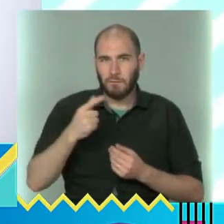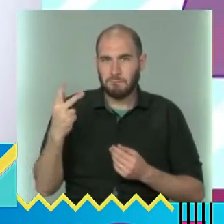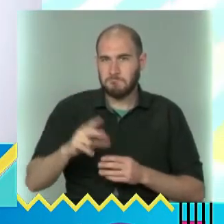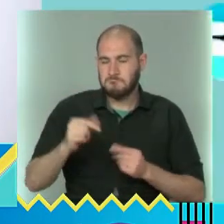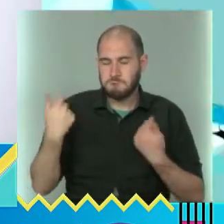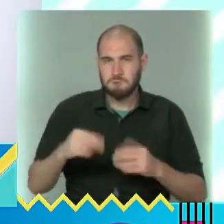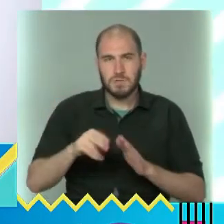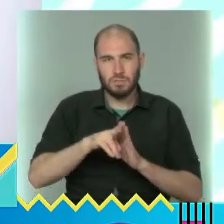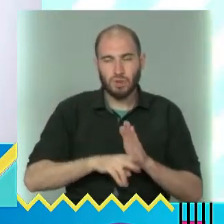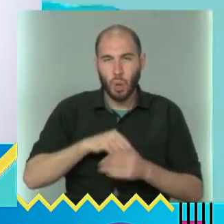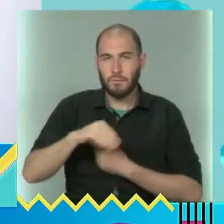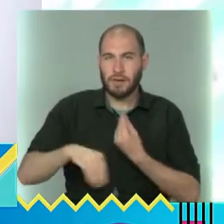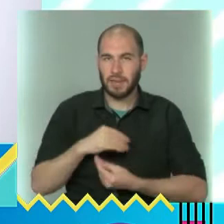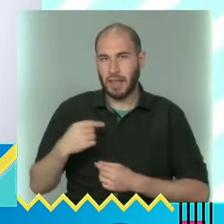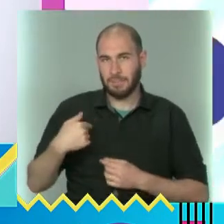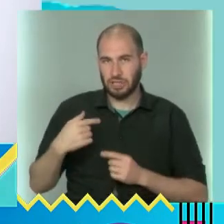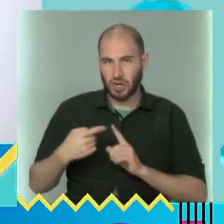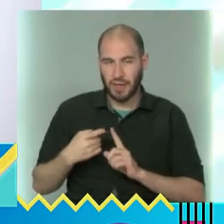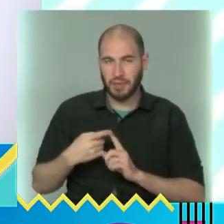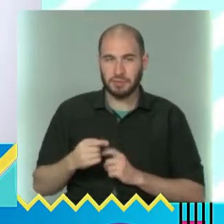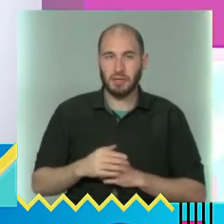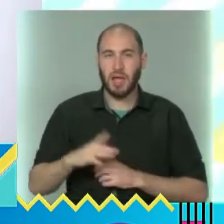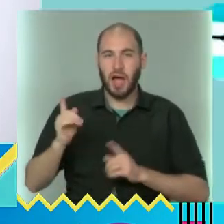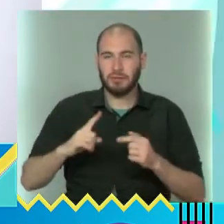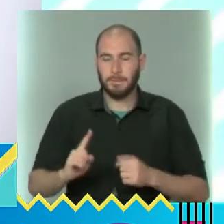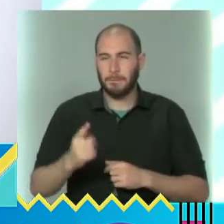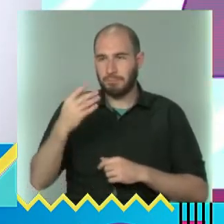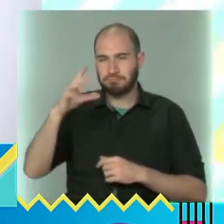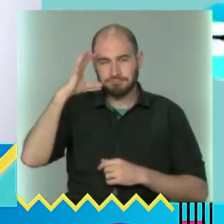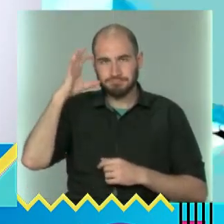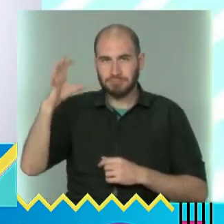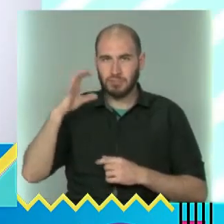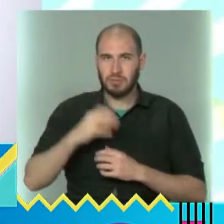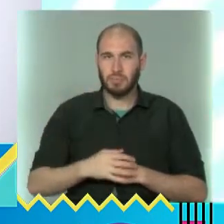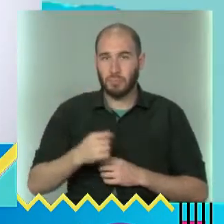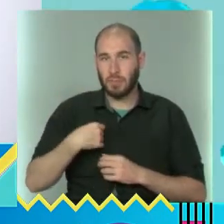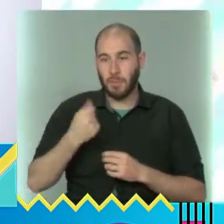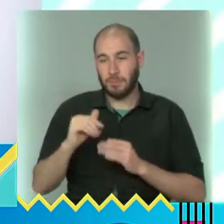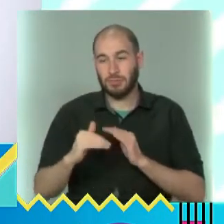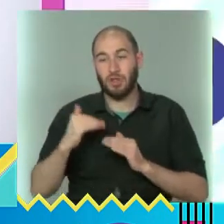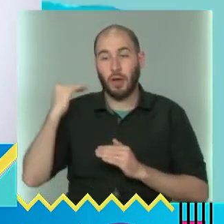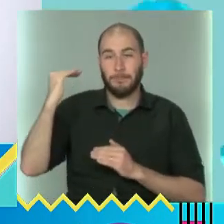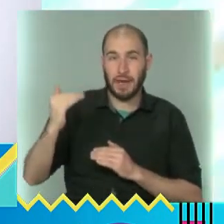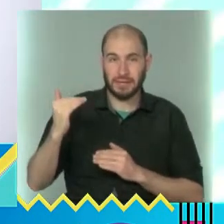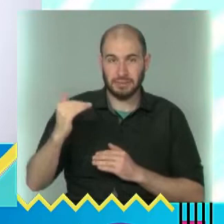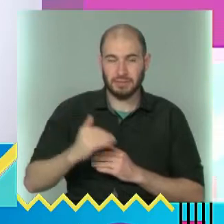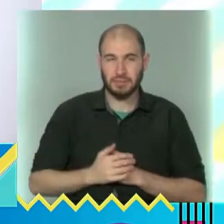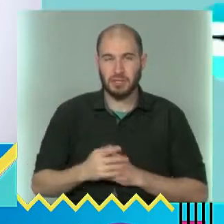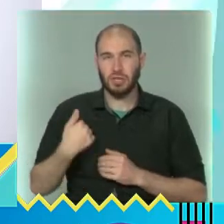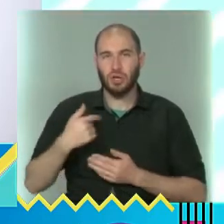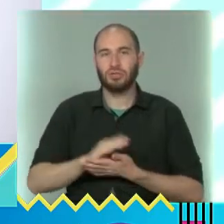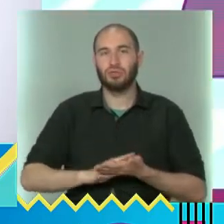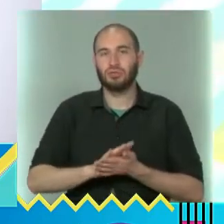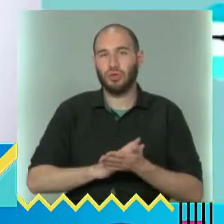en el presupuesto familiar o personal y por ahí lo primero que nos viene a la mente es, si yo ganara un poco más de plata, resolvería